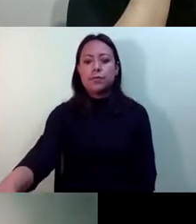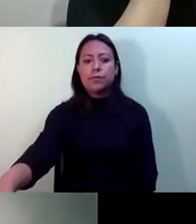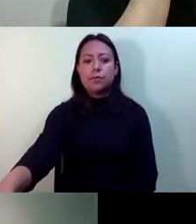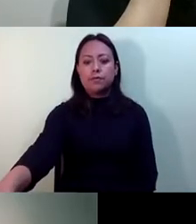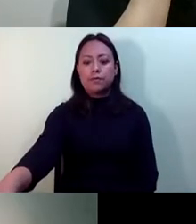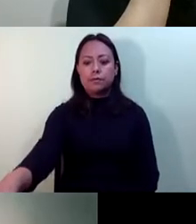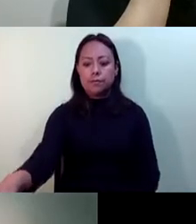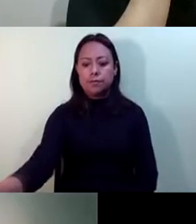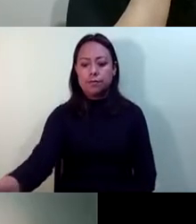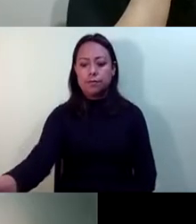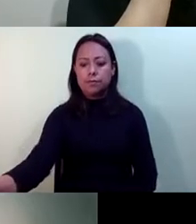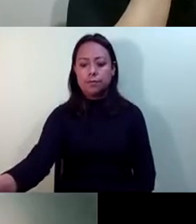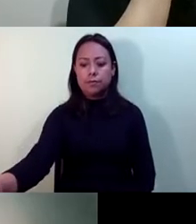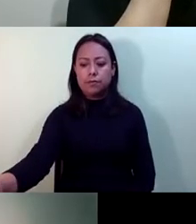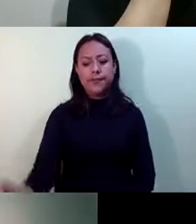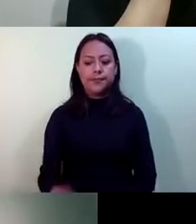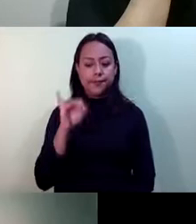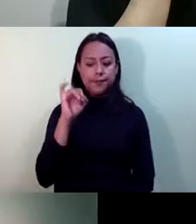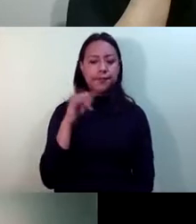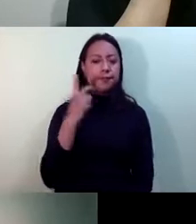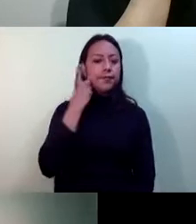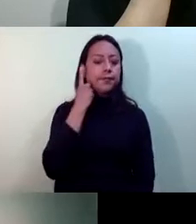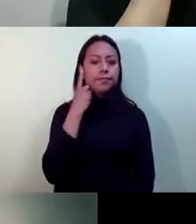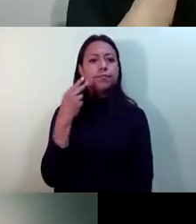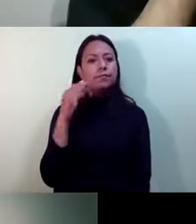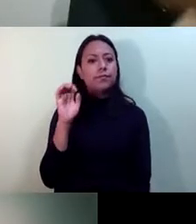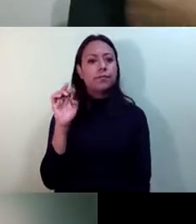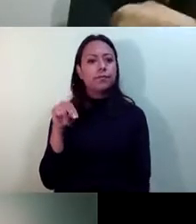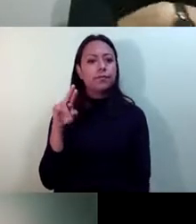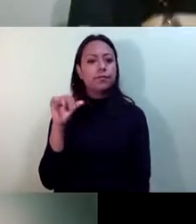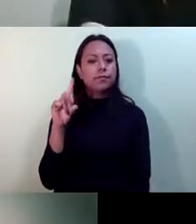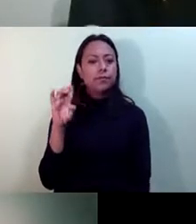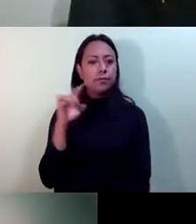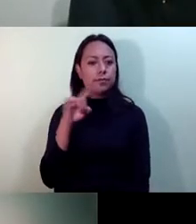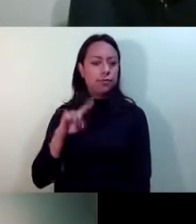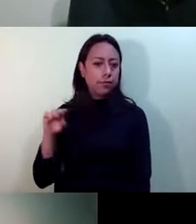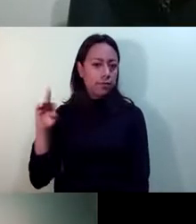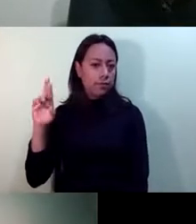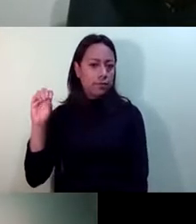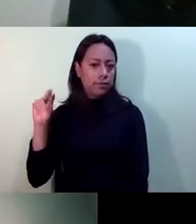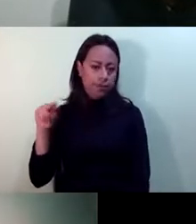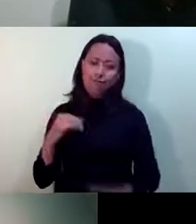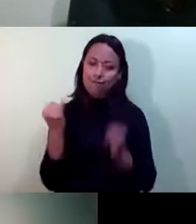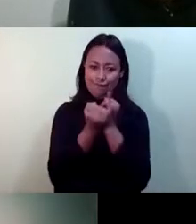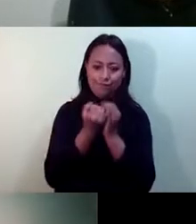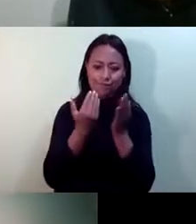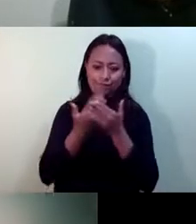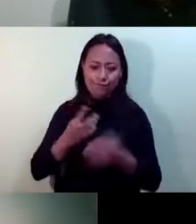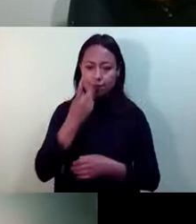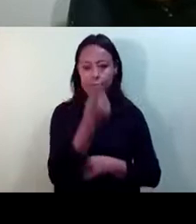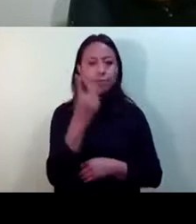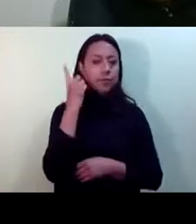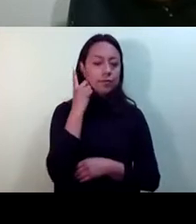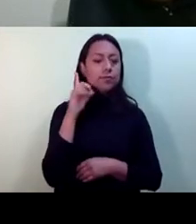Sí, diputado Hernández Mirón. Efectivamente, como ya se lo dije al diputado Doring, no hubo